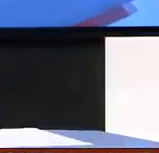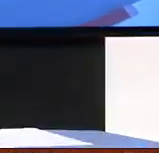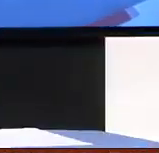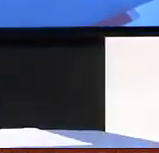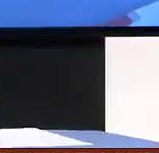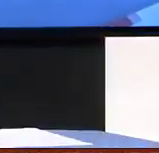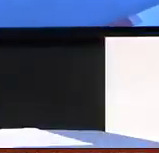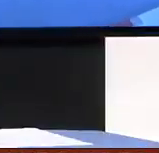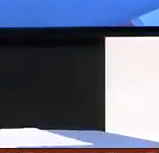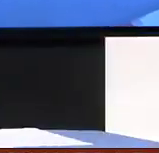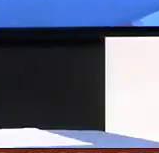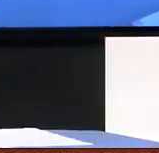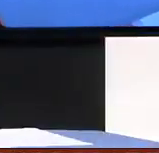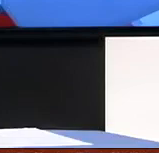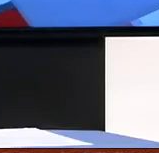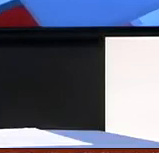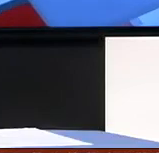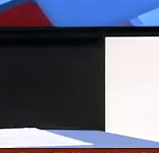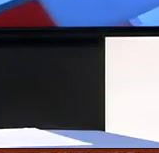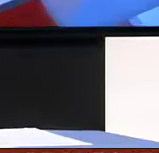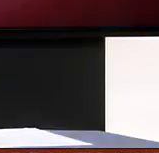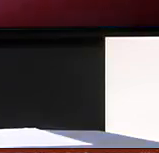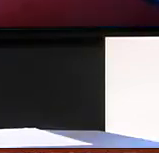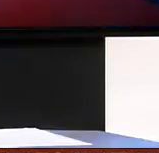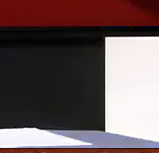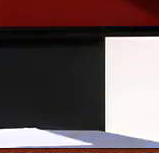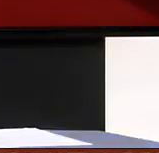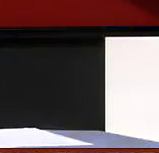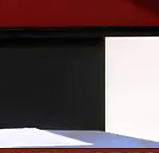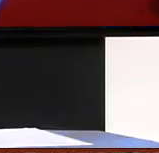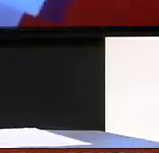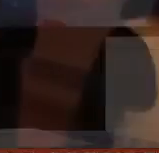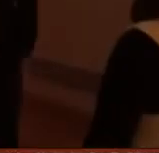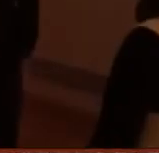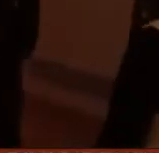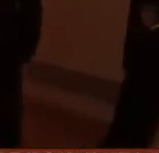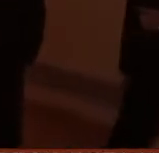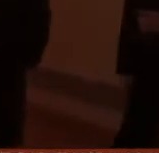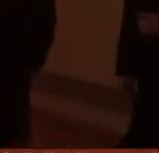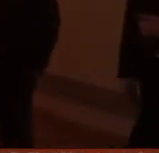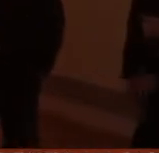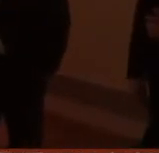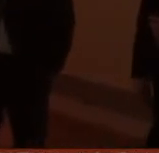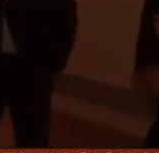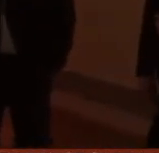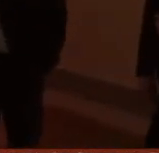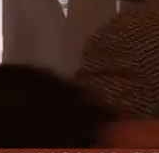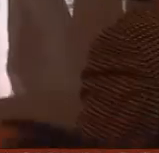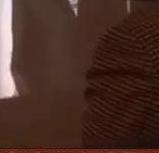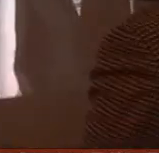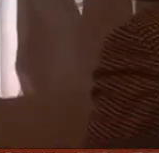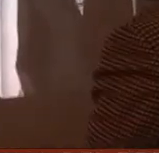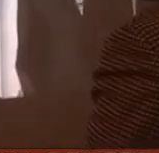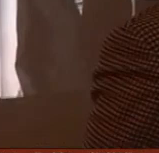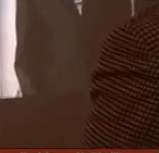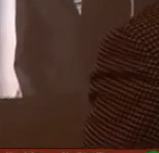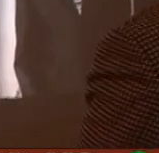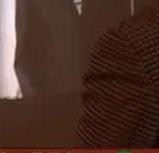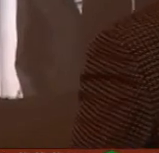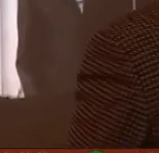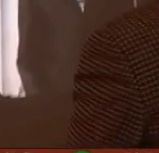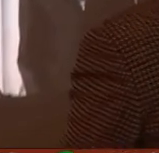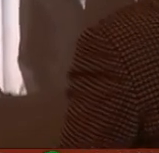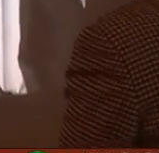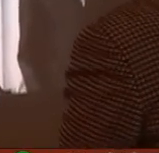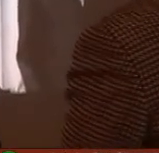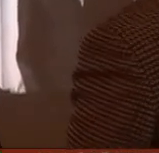Una muestra de los muralistas mexicanos José Clemente Orozco, Diego Rivera y David Alfaro Siqueiro registra más de 100,000 visitantes a poco más